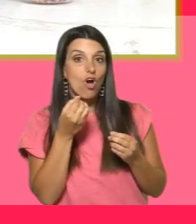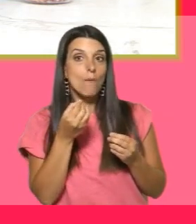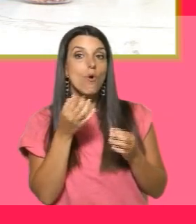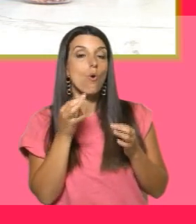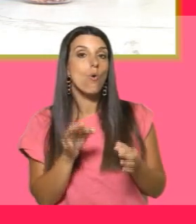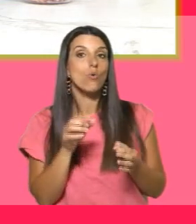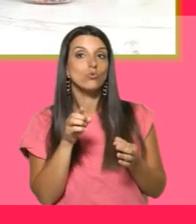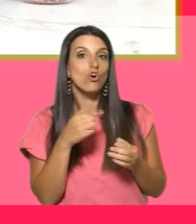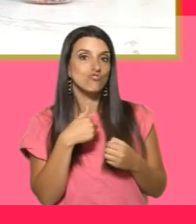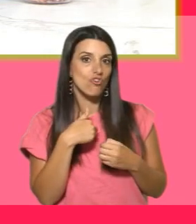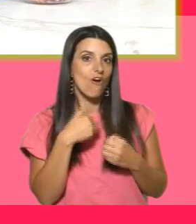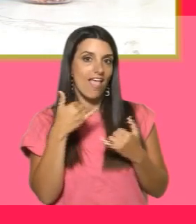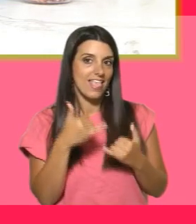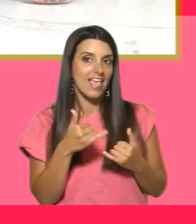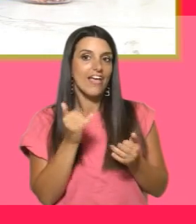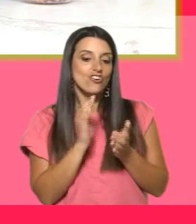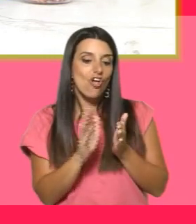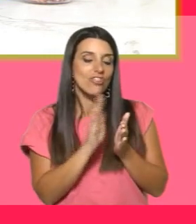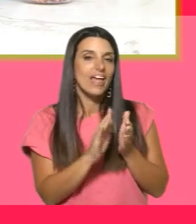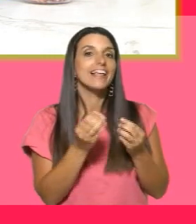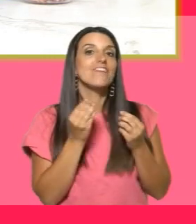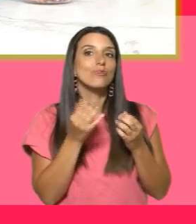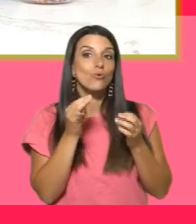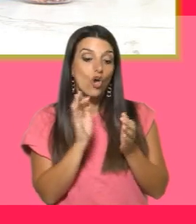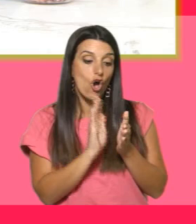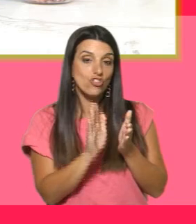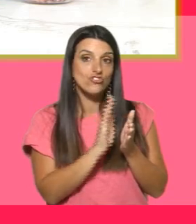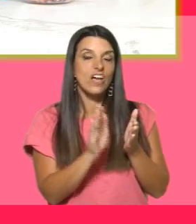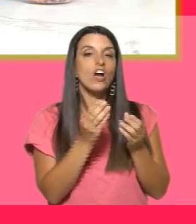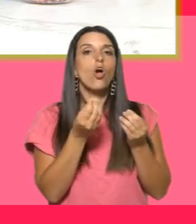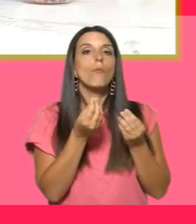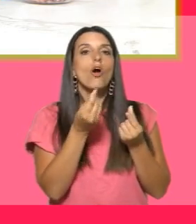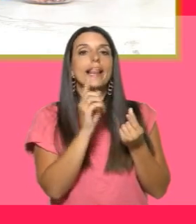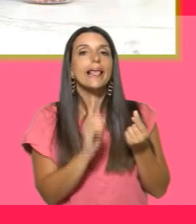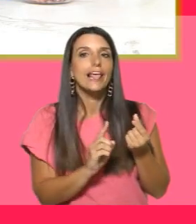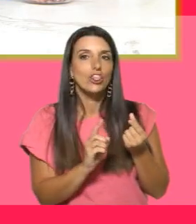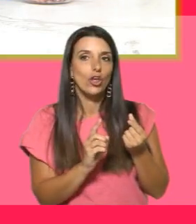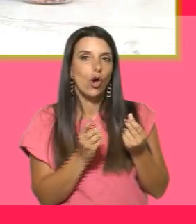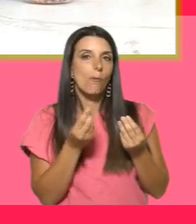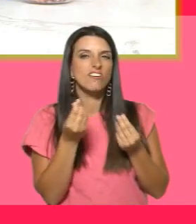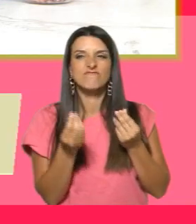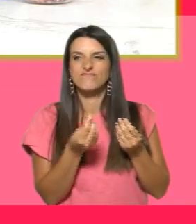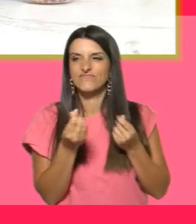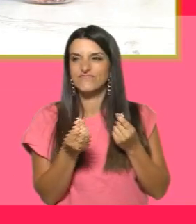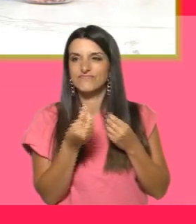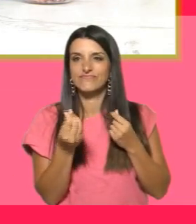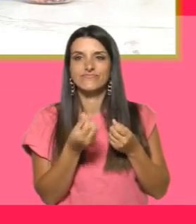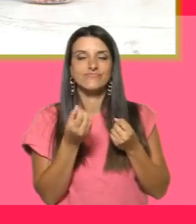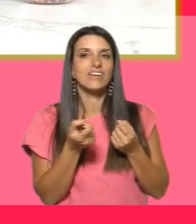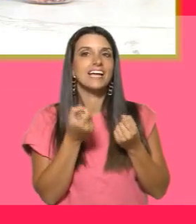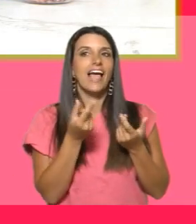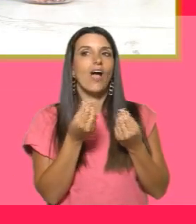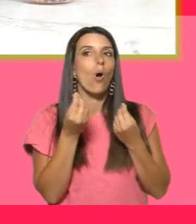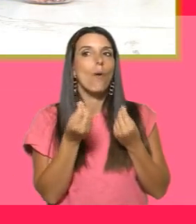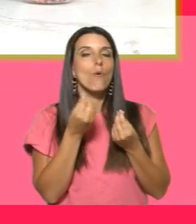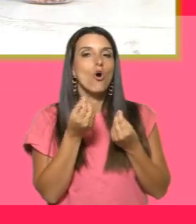a tener acá y yo tengo, las estoy cortando porque, ¿qué pasa? Si las cortás, te largan como más el juguito y el juguito queda como, es como que le da ese puntito,